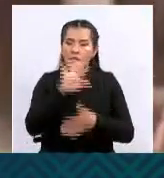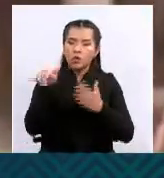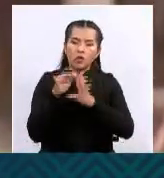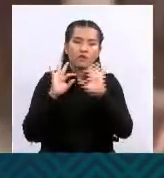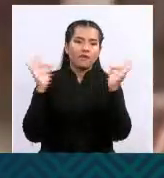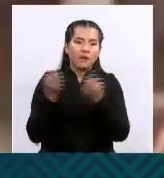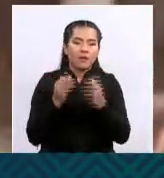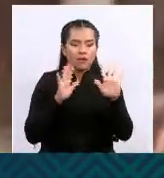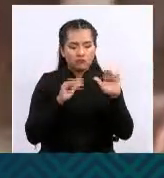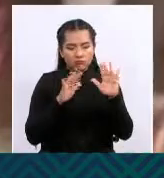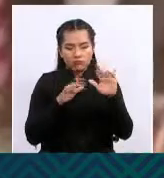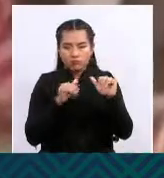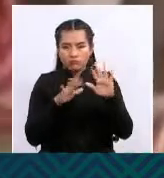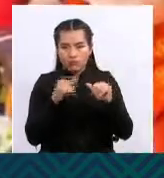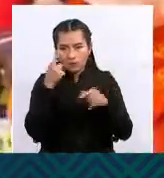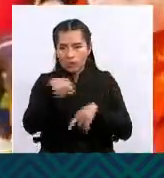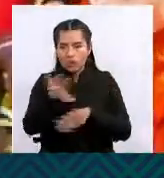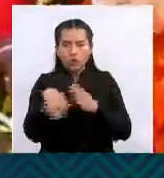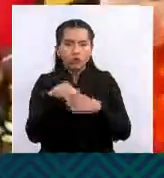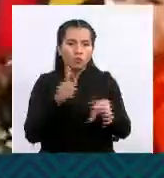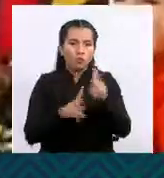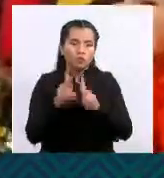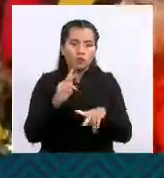familiares, amigos y población de Yayagua.